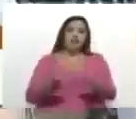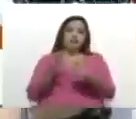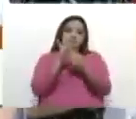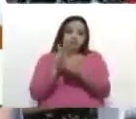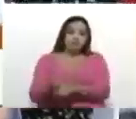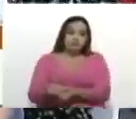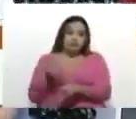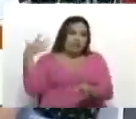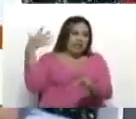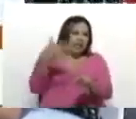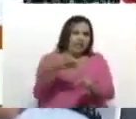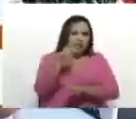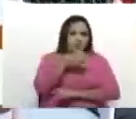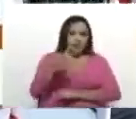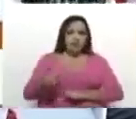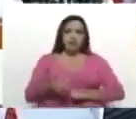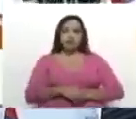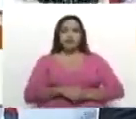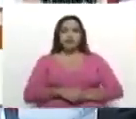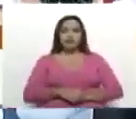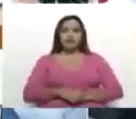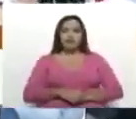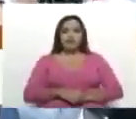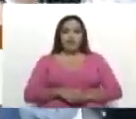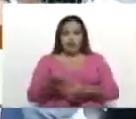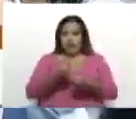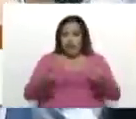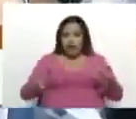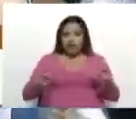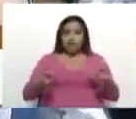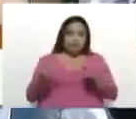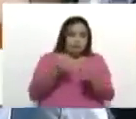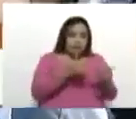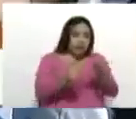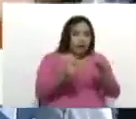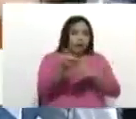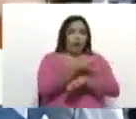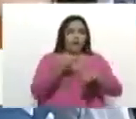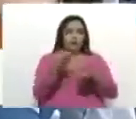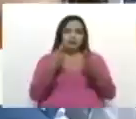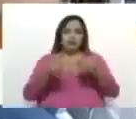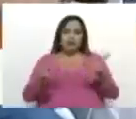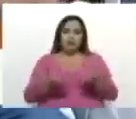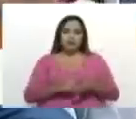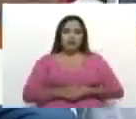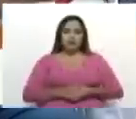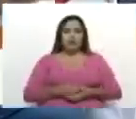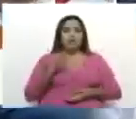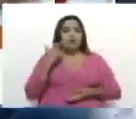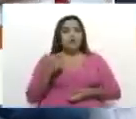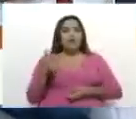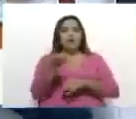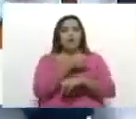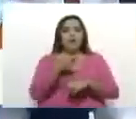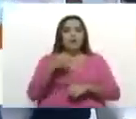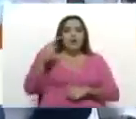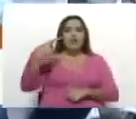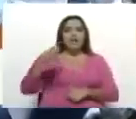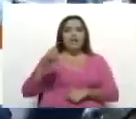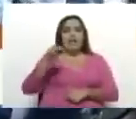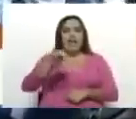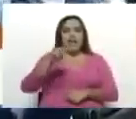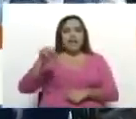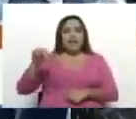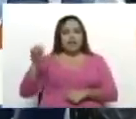para atacar a los pueblos Generalmente perseguidos por gobiernos demócratas el gobierno de Kennedy el rostro